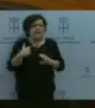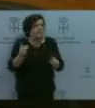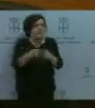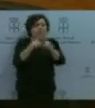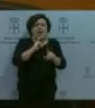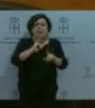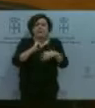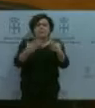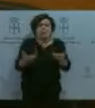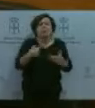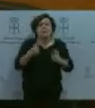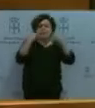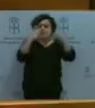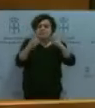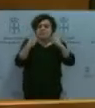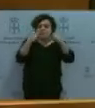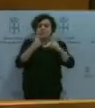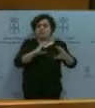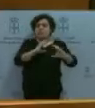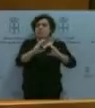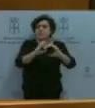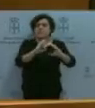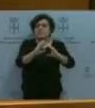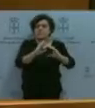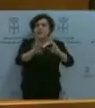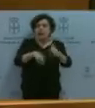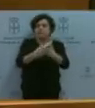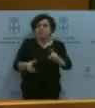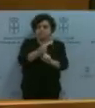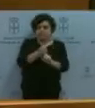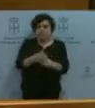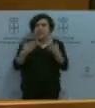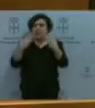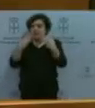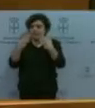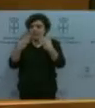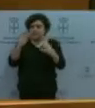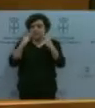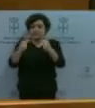puedo. Gracias, señor Fernández Bartolomé. Tiene la palabra el Grupo Parlamentario Popular.